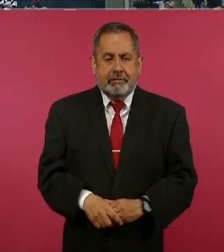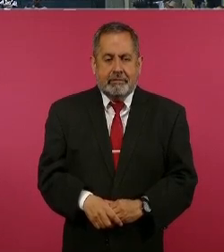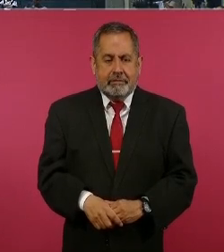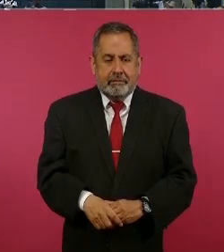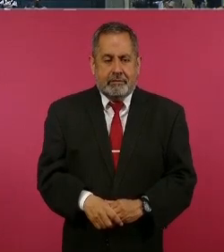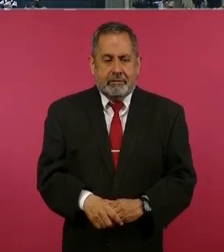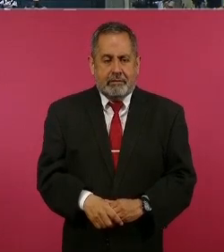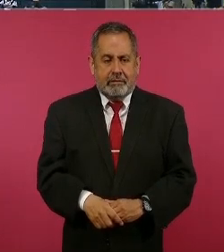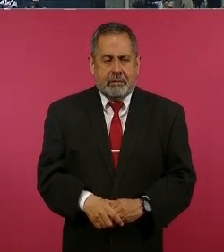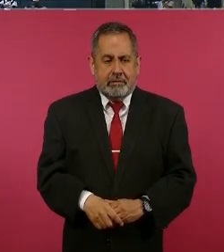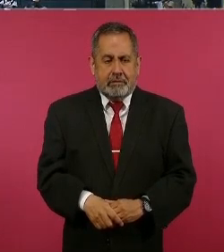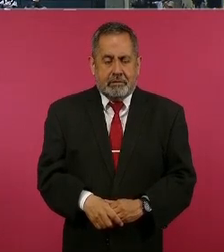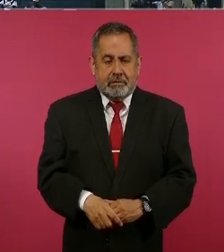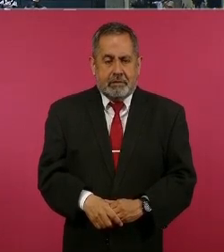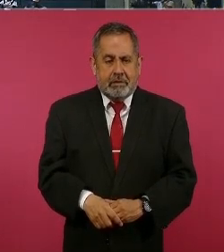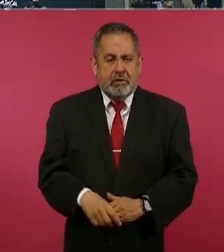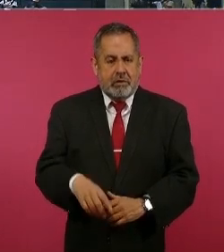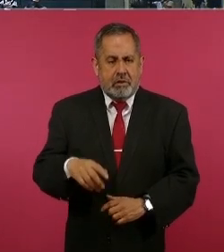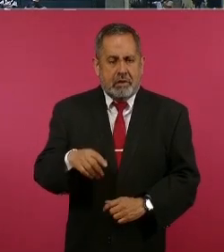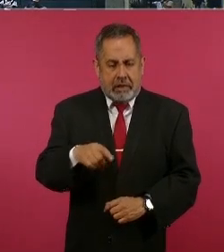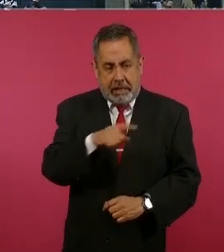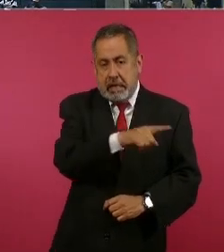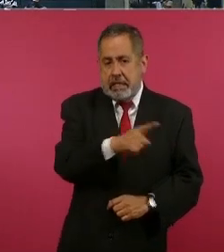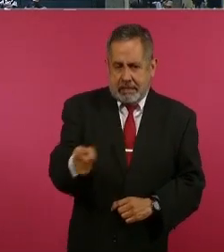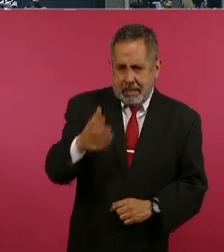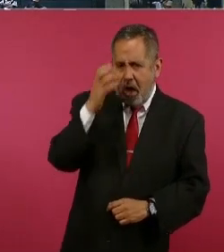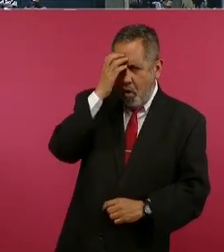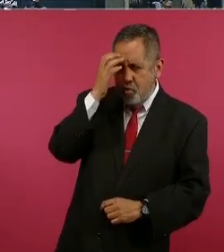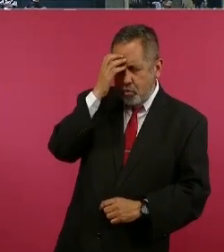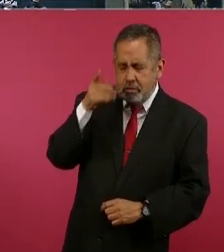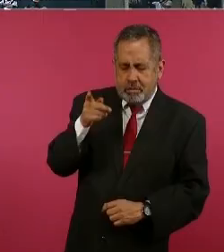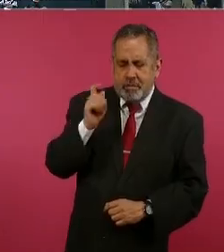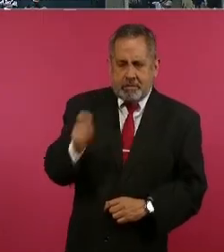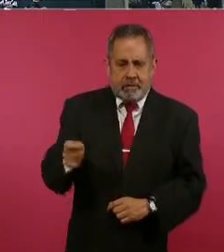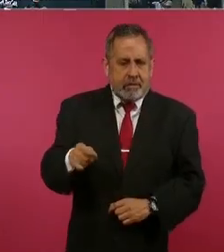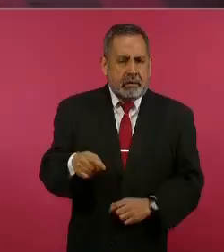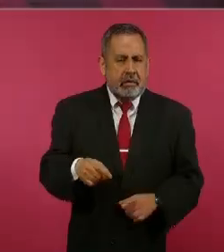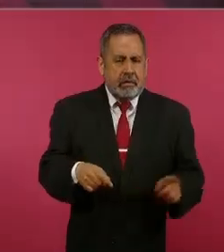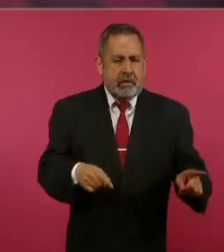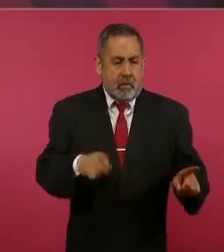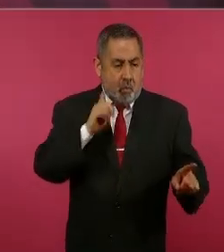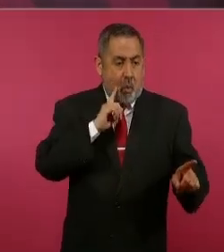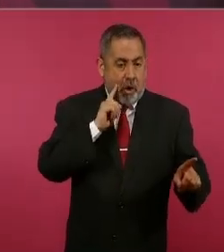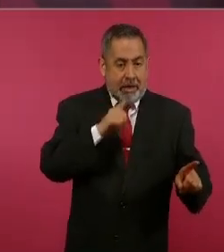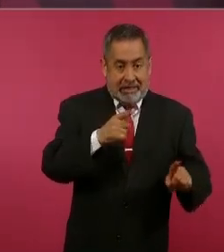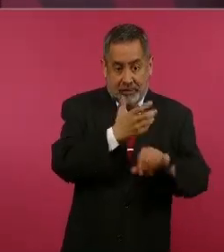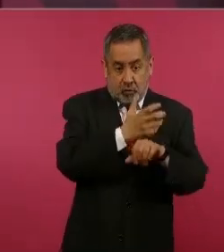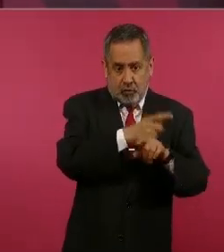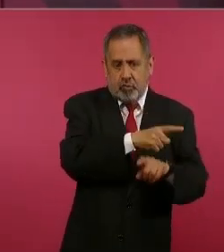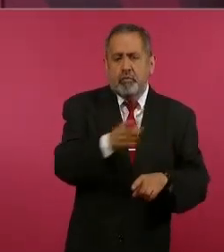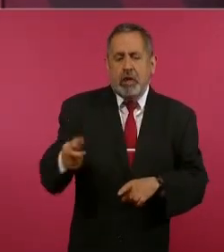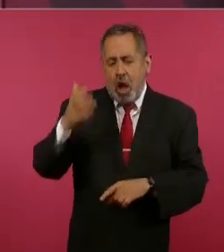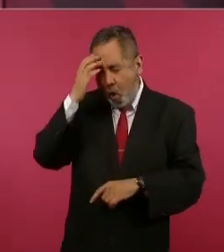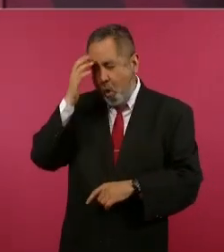y la conocía, la conoce. La encargada de